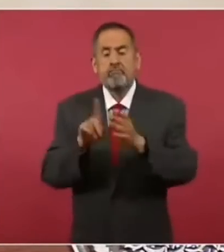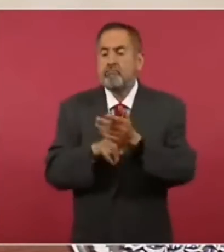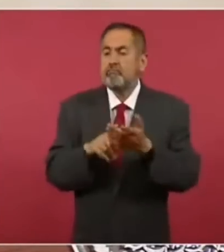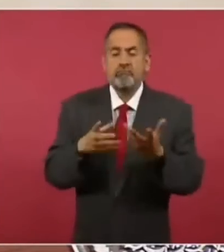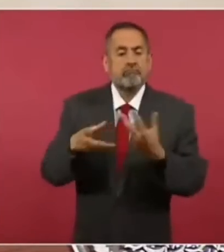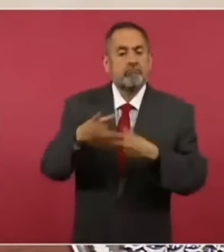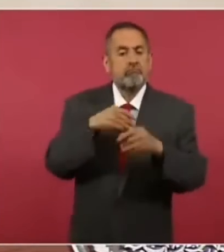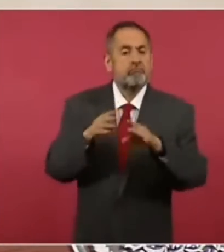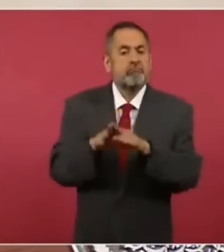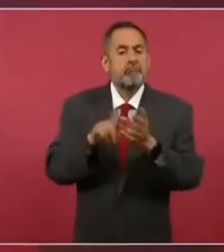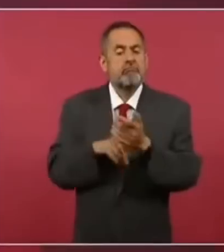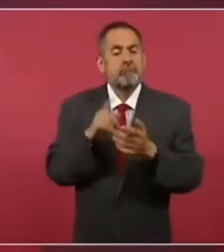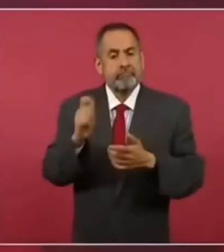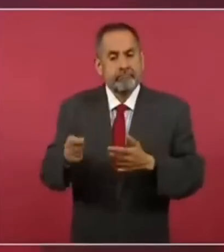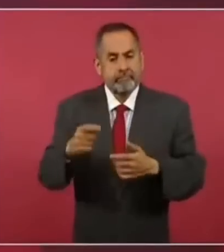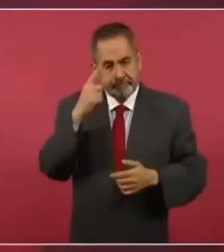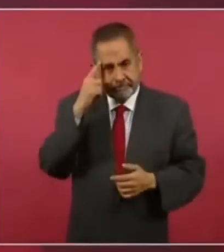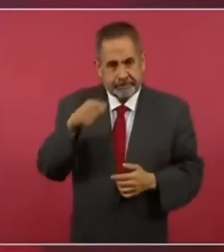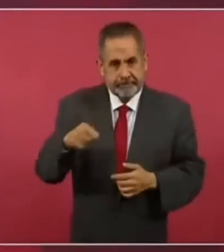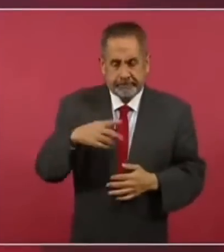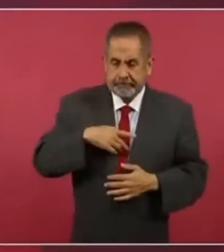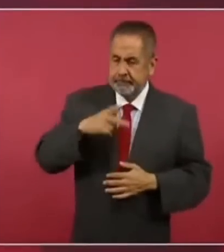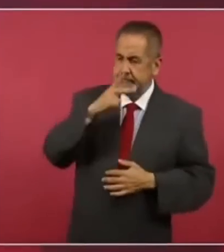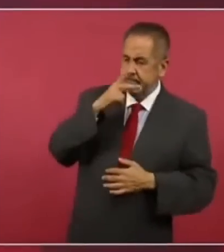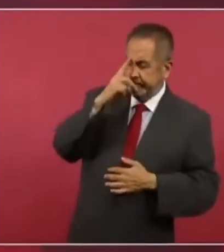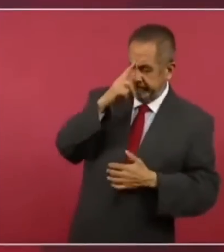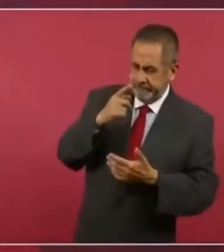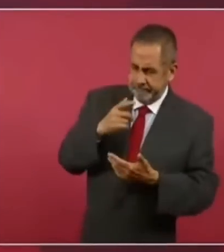reivindico a mi padre